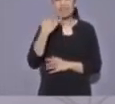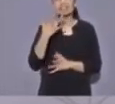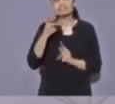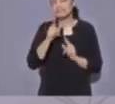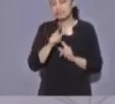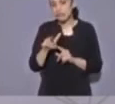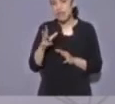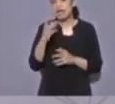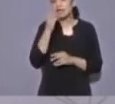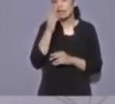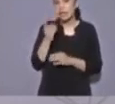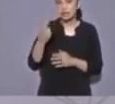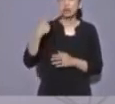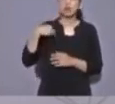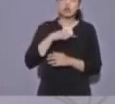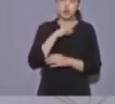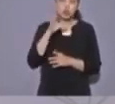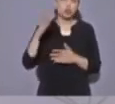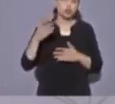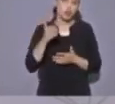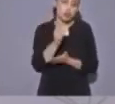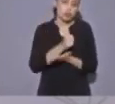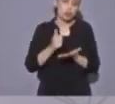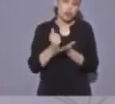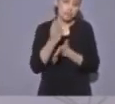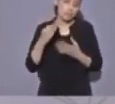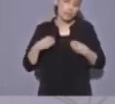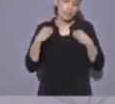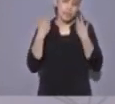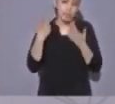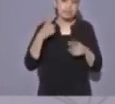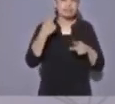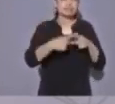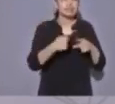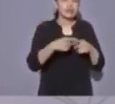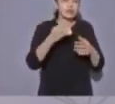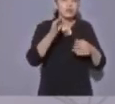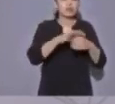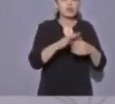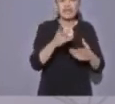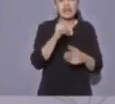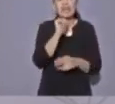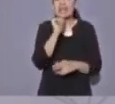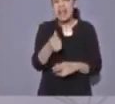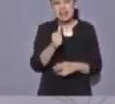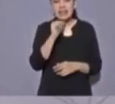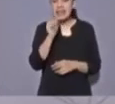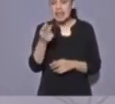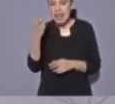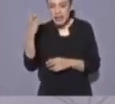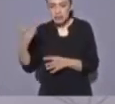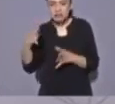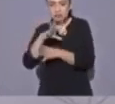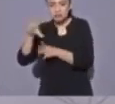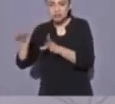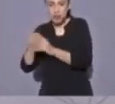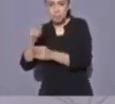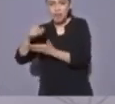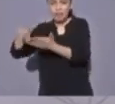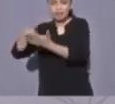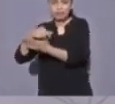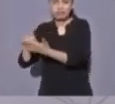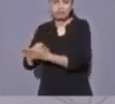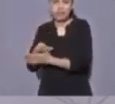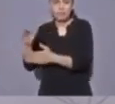ciudadanos nos digan por quién votar y cómo votar nada de 4 de 4 nada de carro completo vamos a razonar